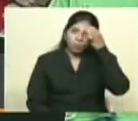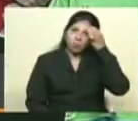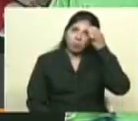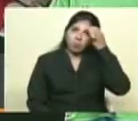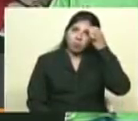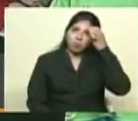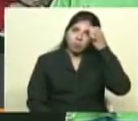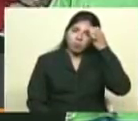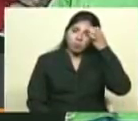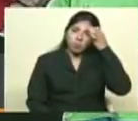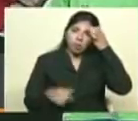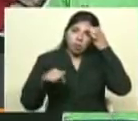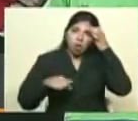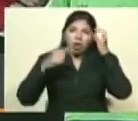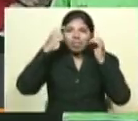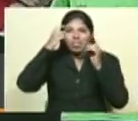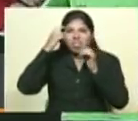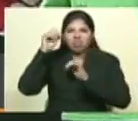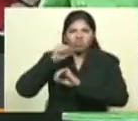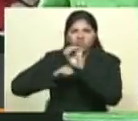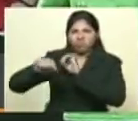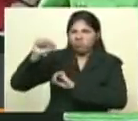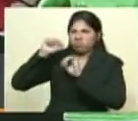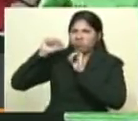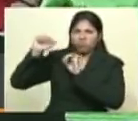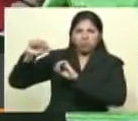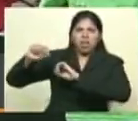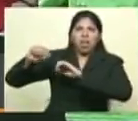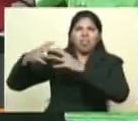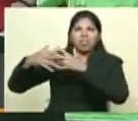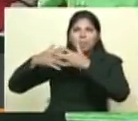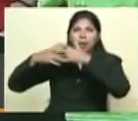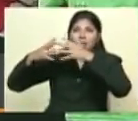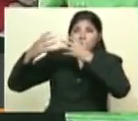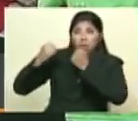es el día del antiimperialismo bolivariano.